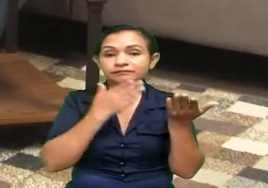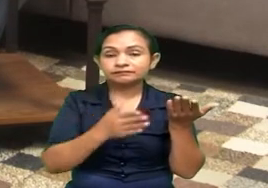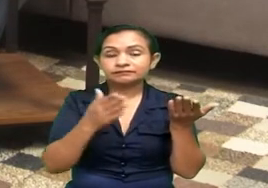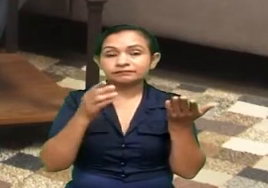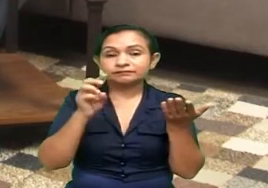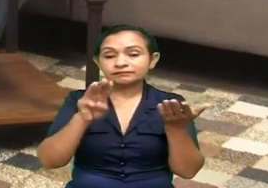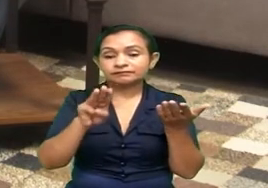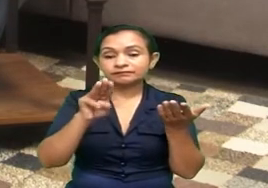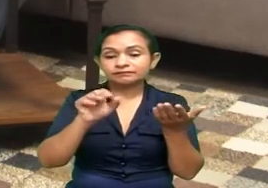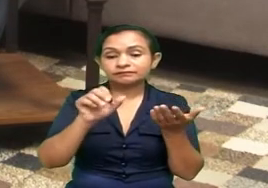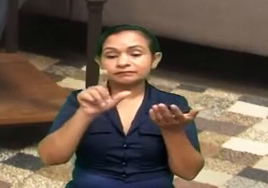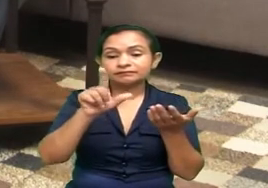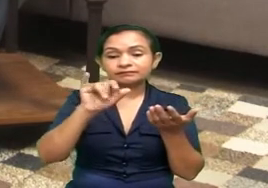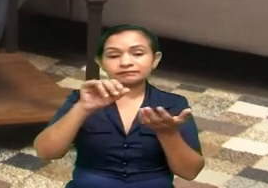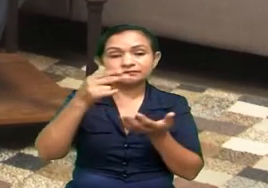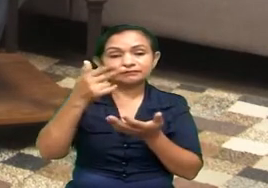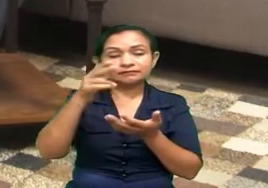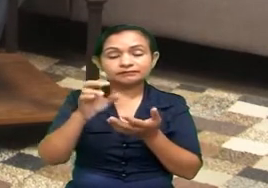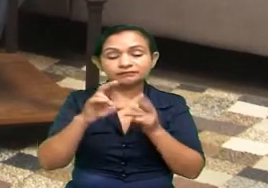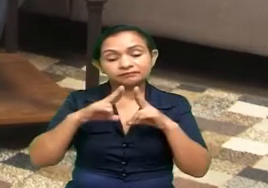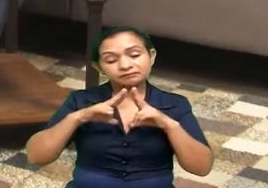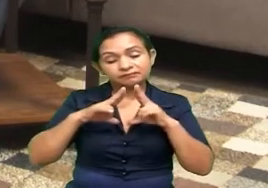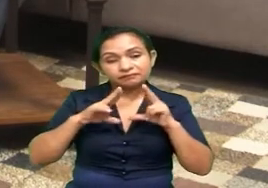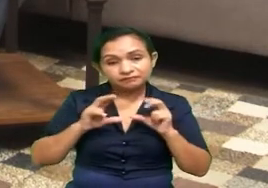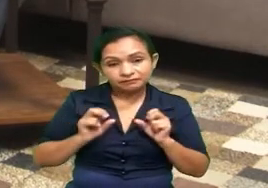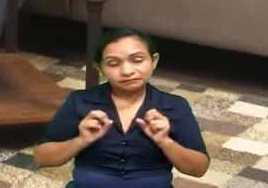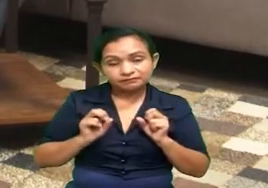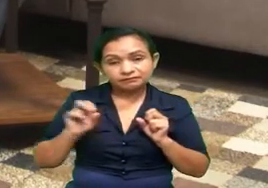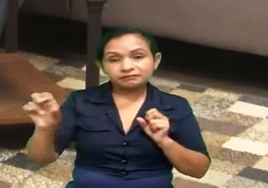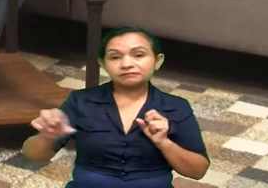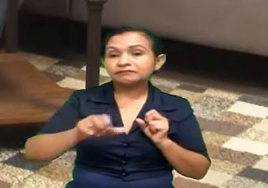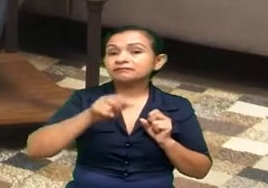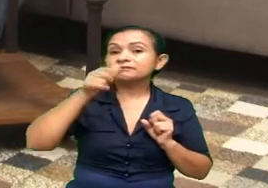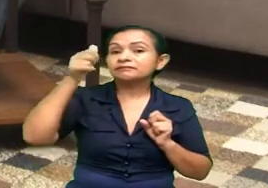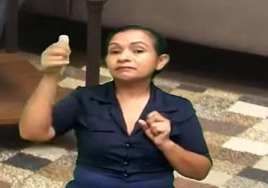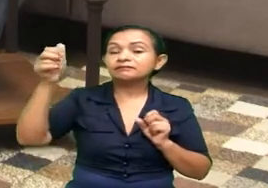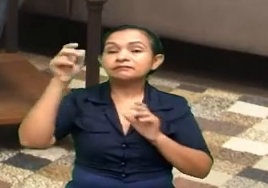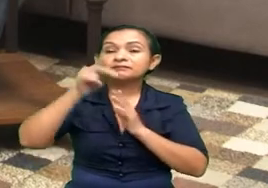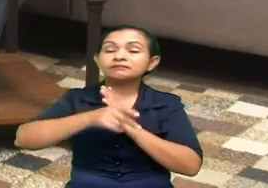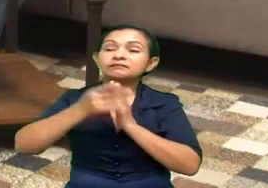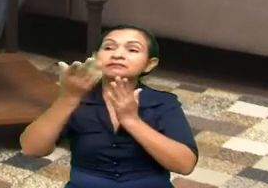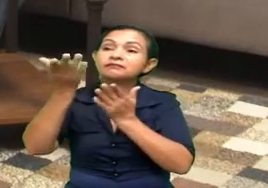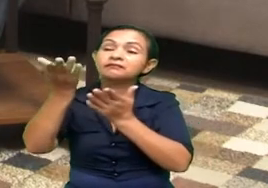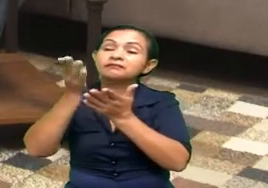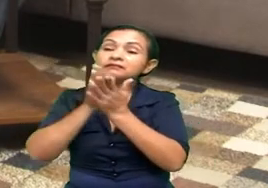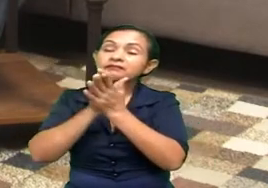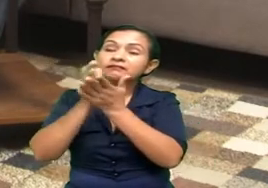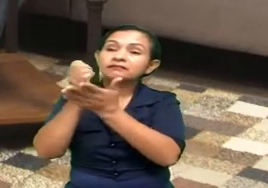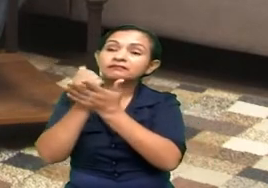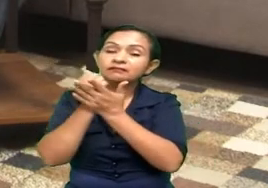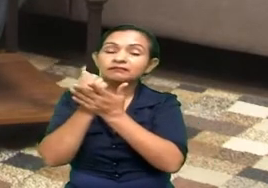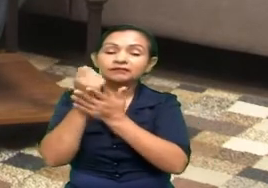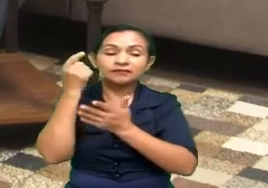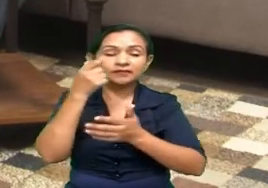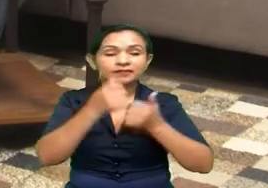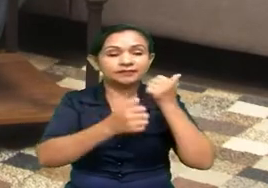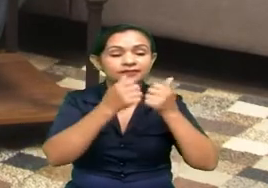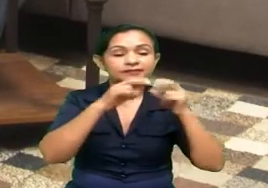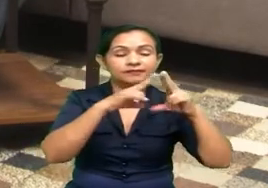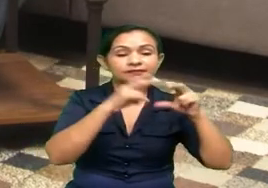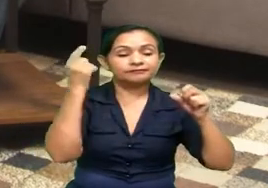malinchismo de nicaragüenses que van afuera a pedir que se agreda a